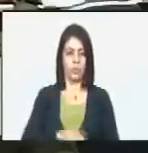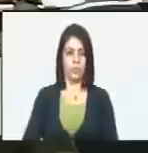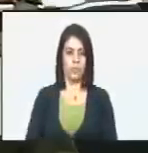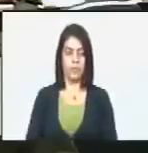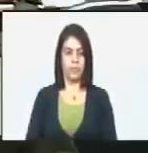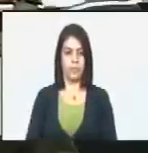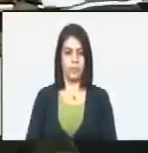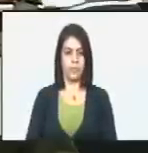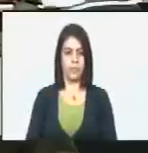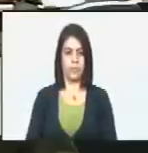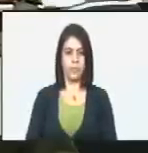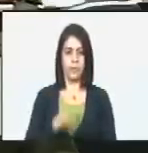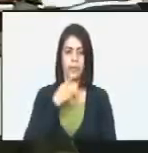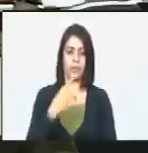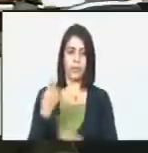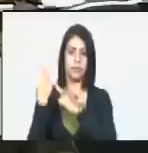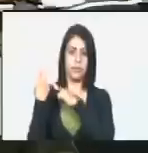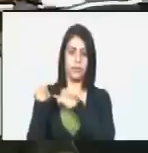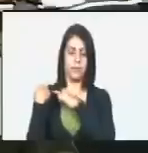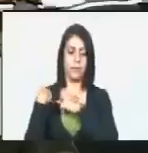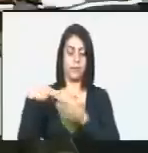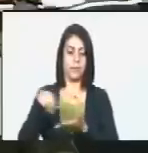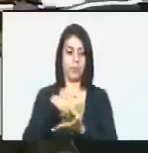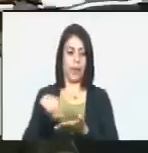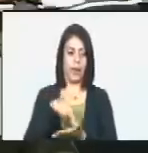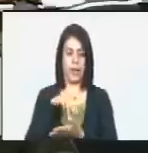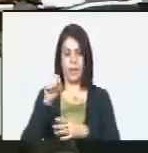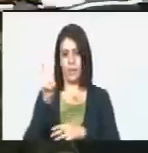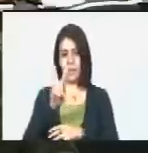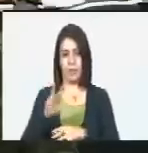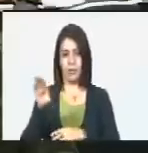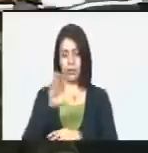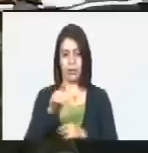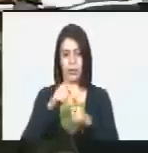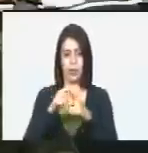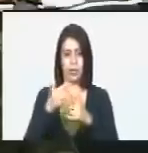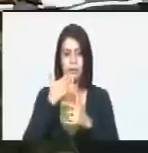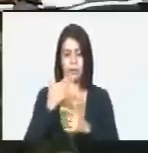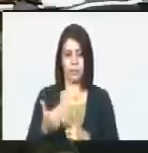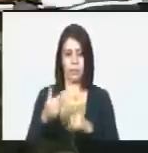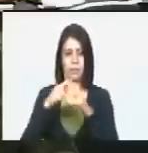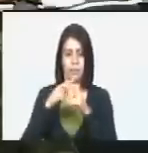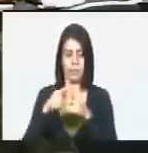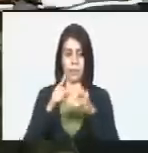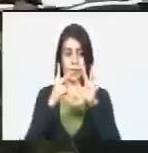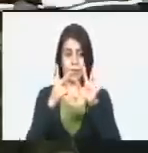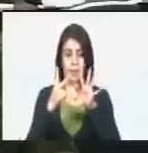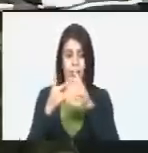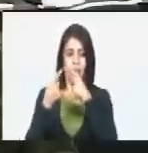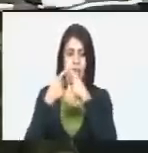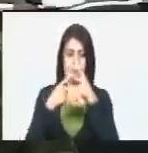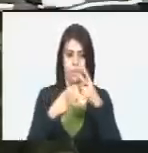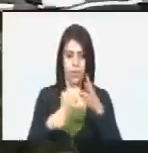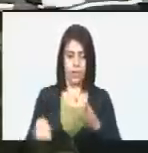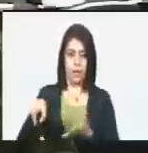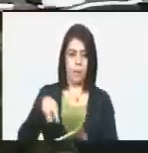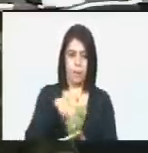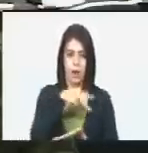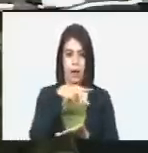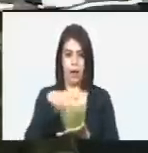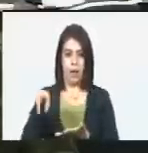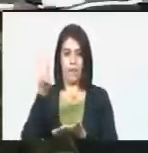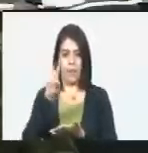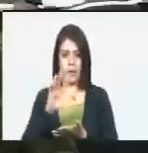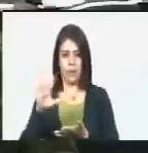Digo como representante del Joropo Llanero porque esta petición contempla 7 variantes del joropo venezolano. Está el